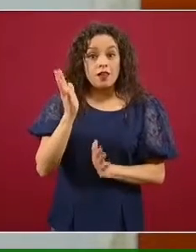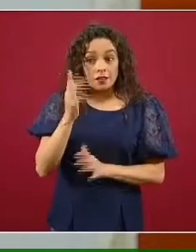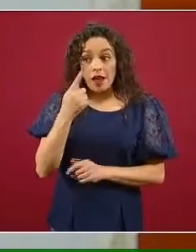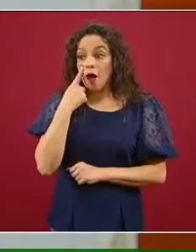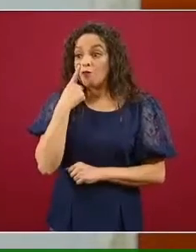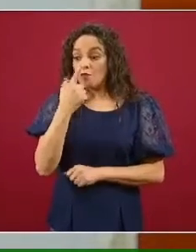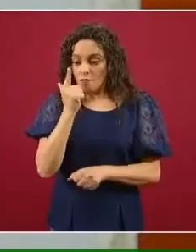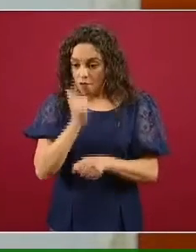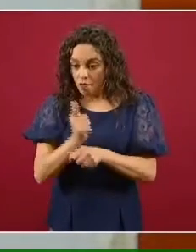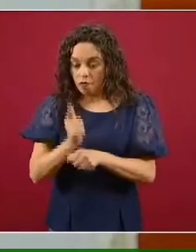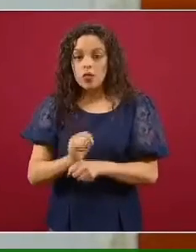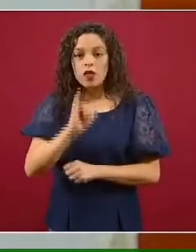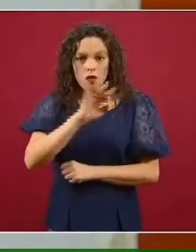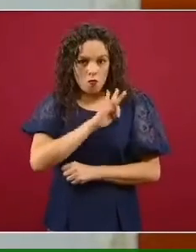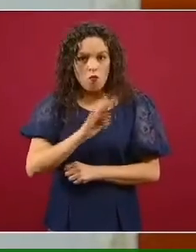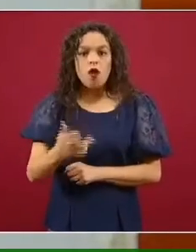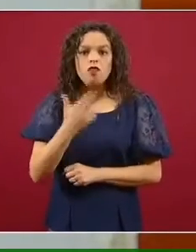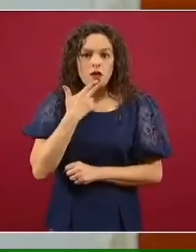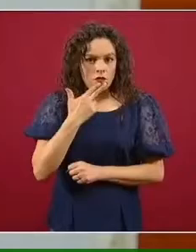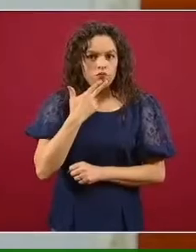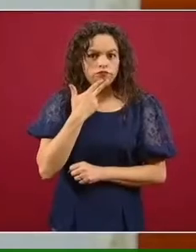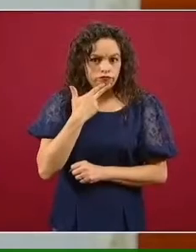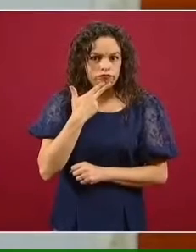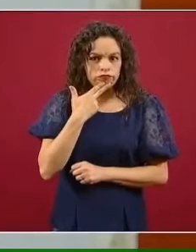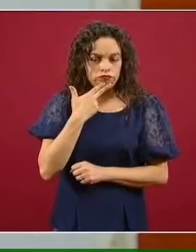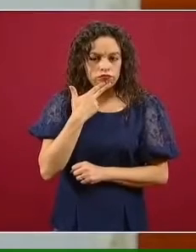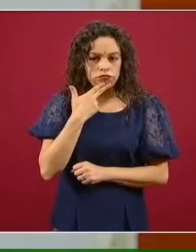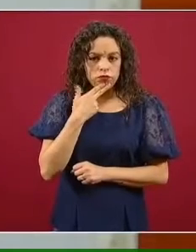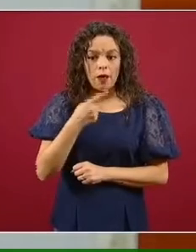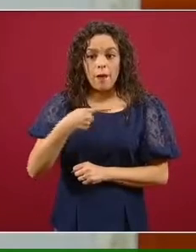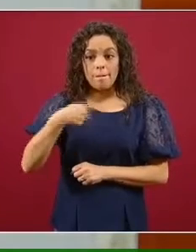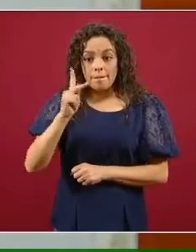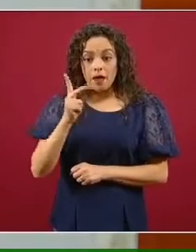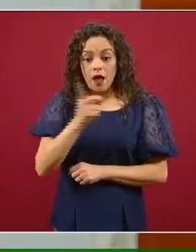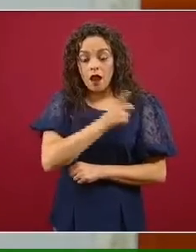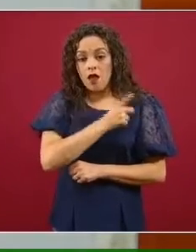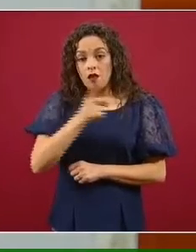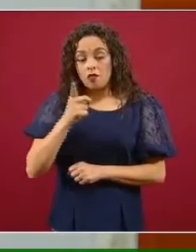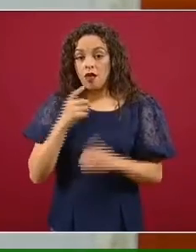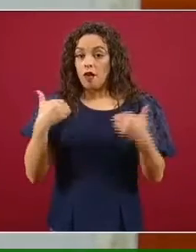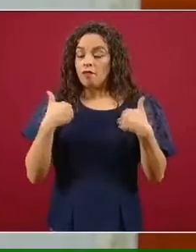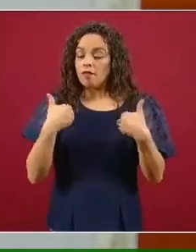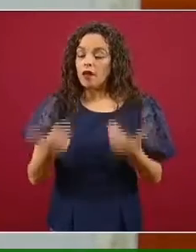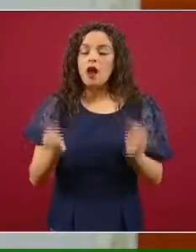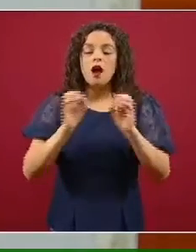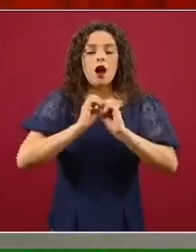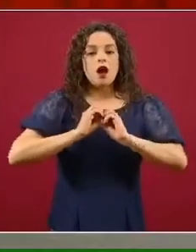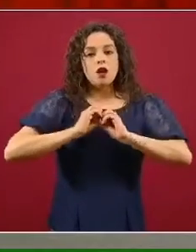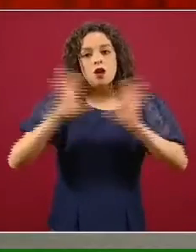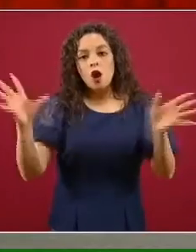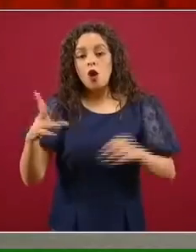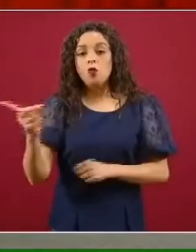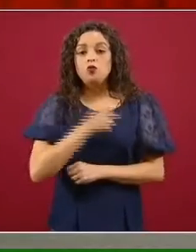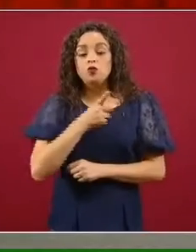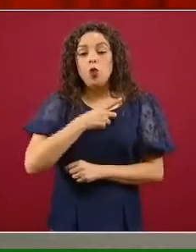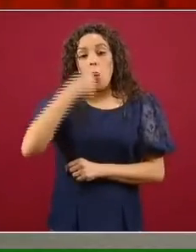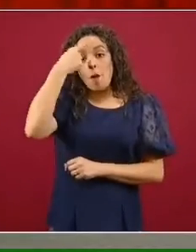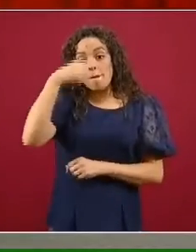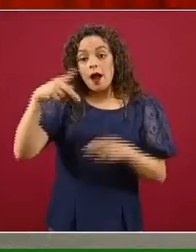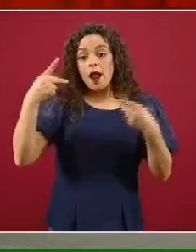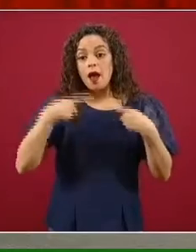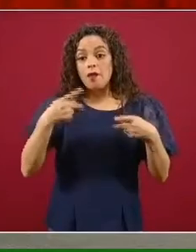beneficio. Tiene que quedar muy claro que solo para uso en pacientes hospitalizados,